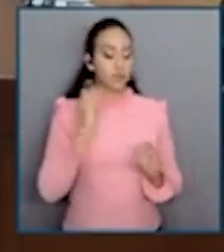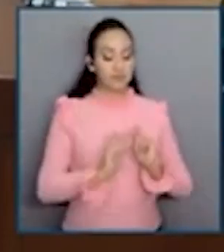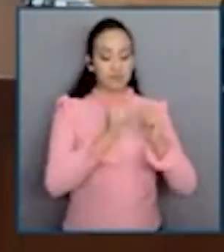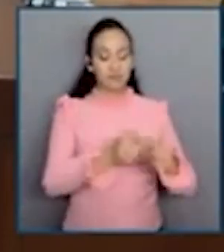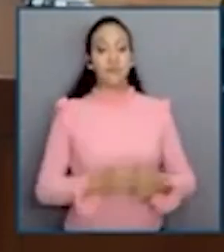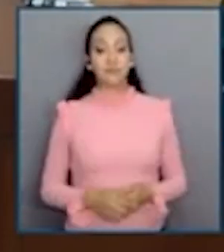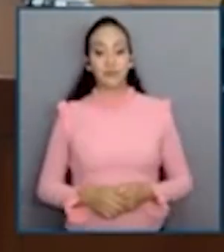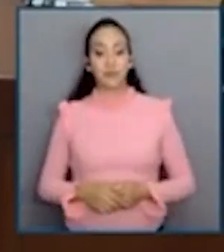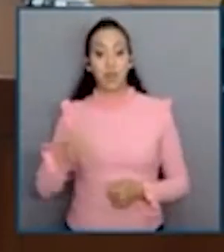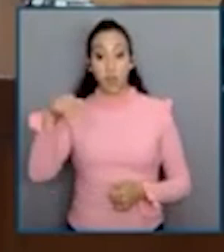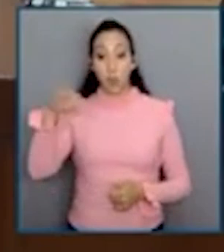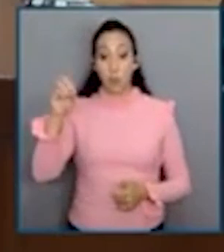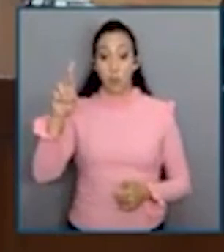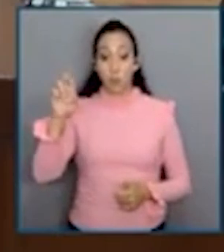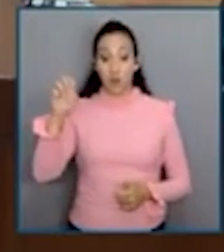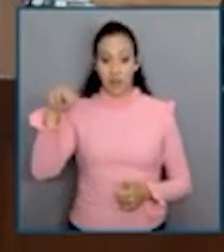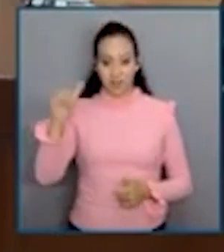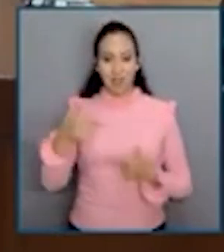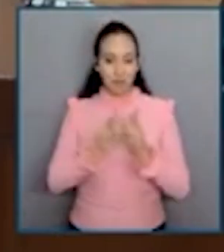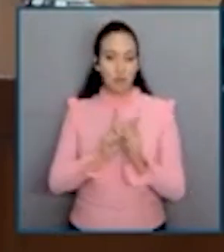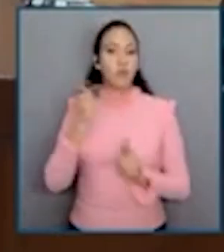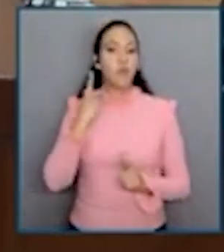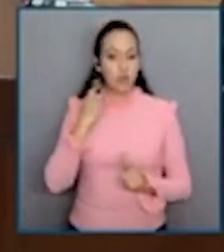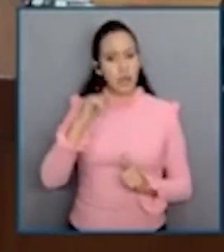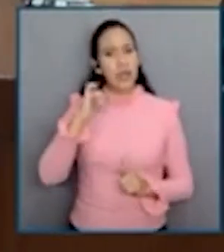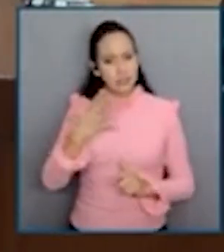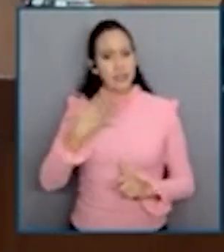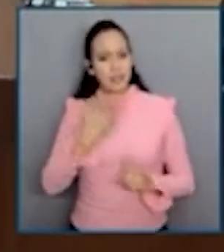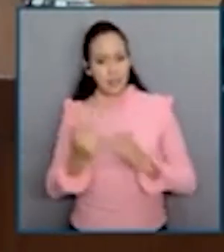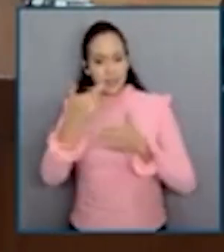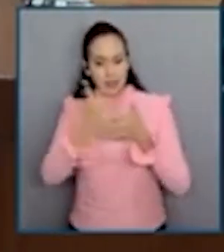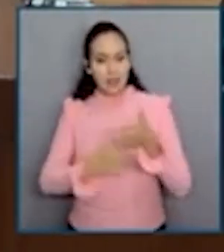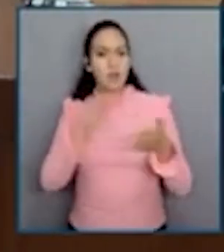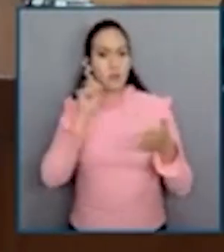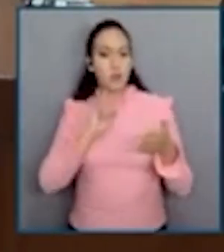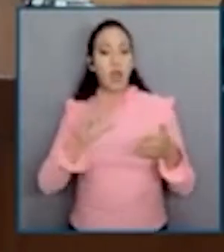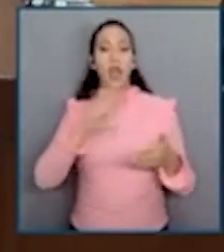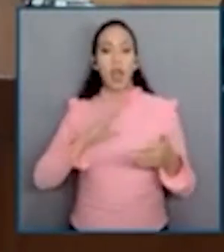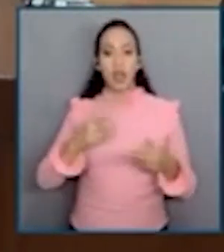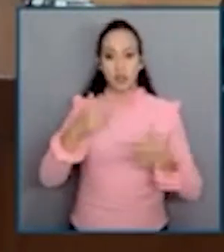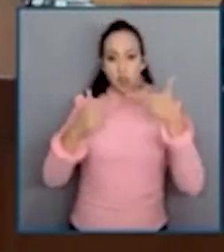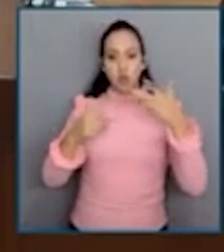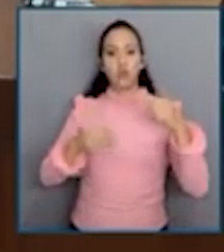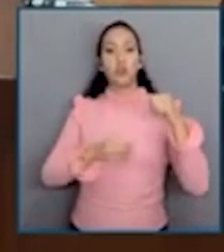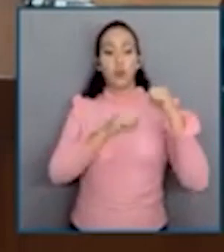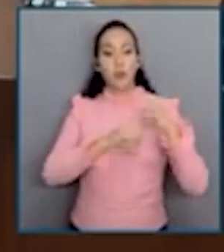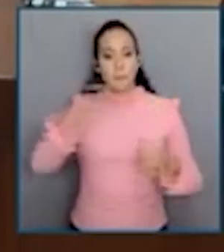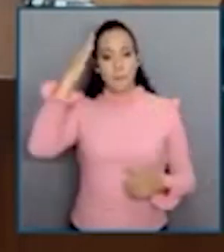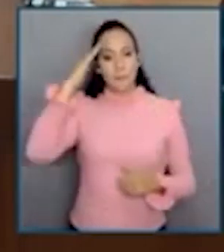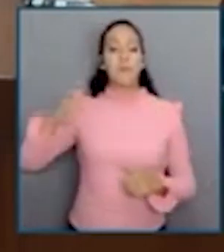cumplió con criterios de competitividad en la selección de sus candidaturas en ocho gubernaturas y la jefatura de gobierno de la Ciudad de